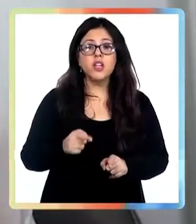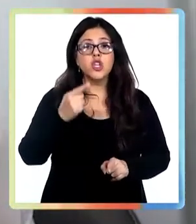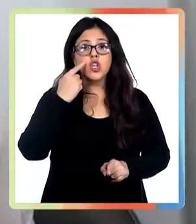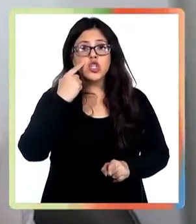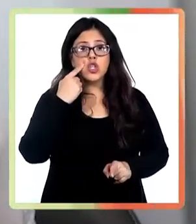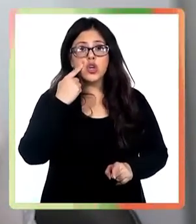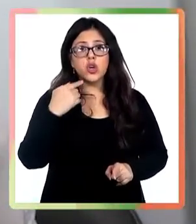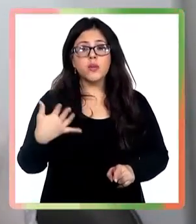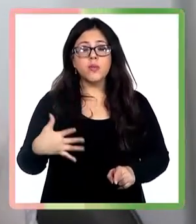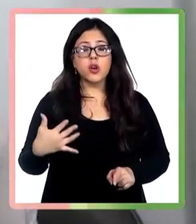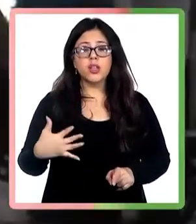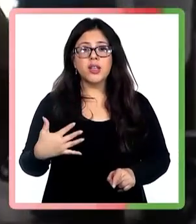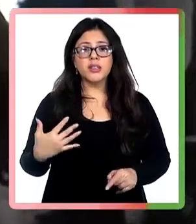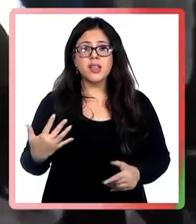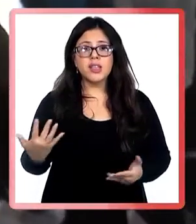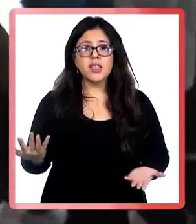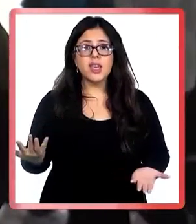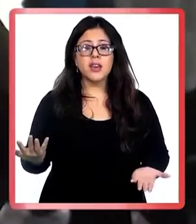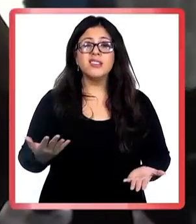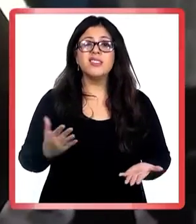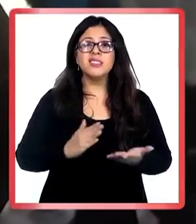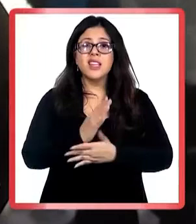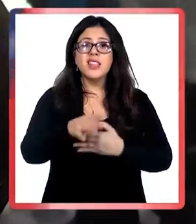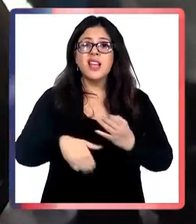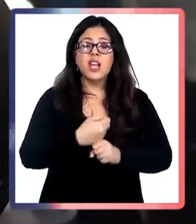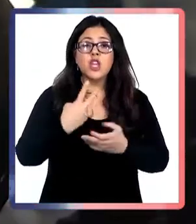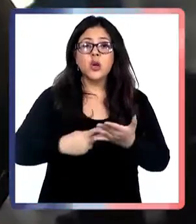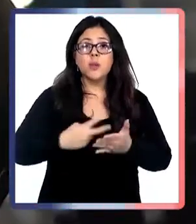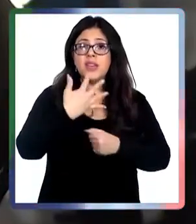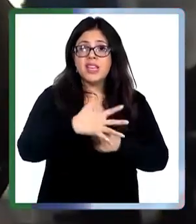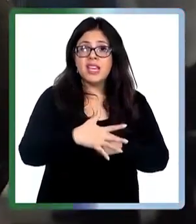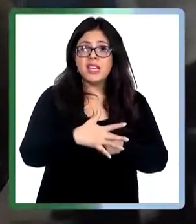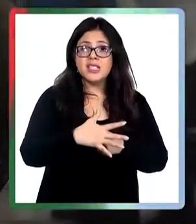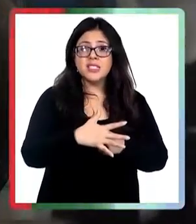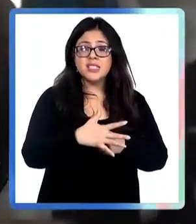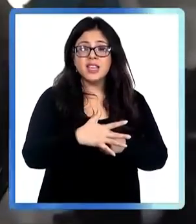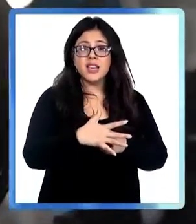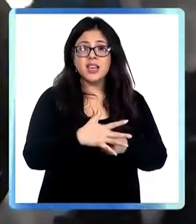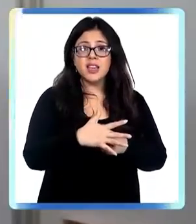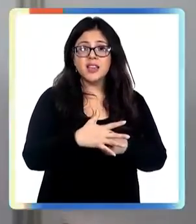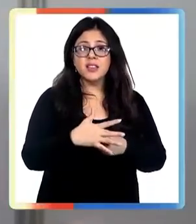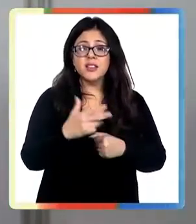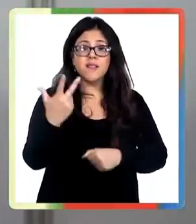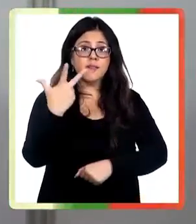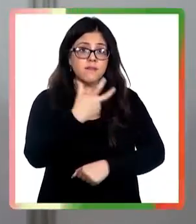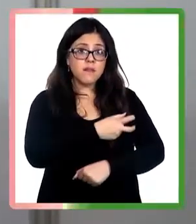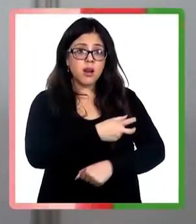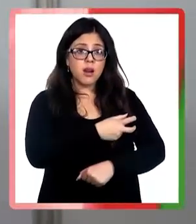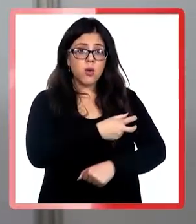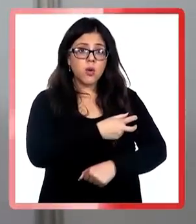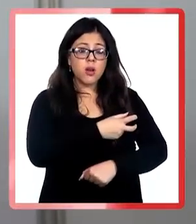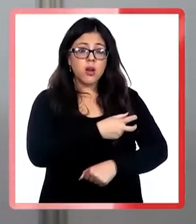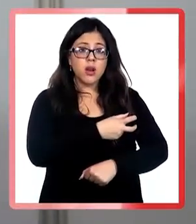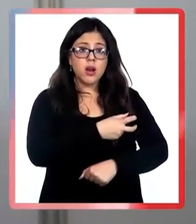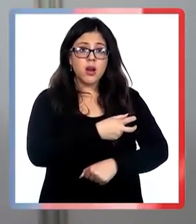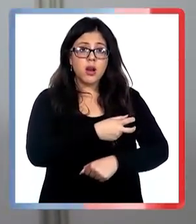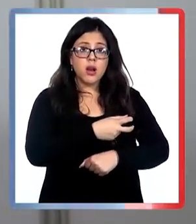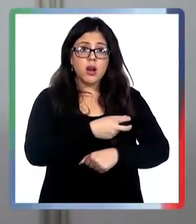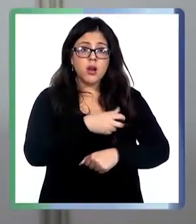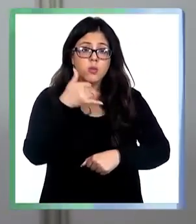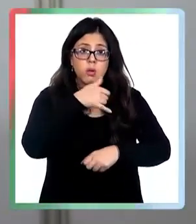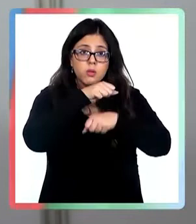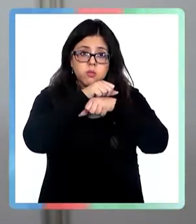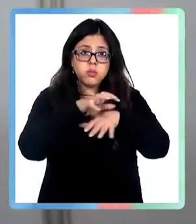un punto muy importante, es que desde el año 2015 la vacuna, o inicialmente cuando se comenzó a administrar la vacuna